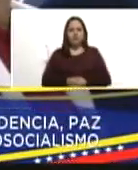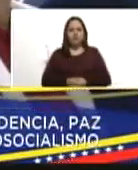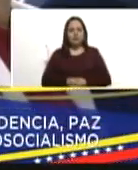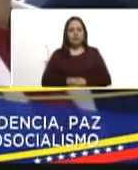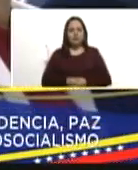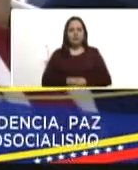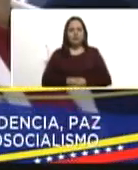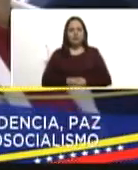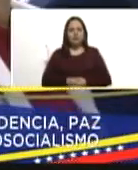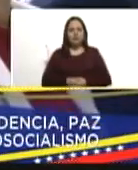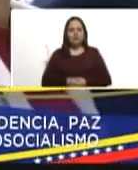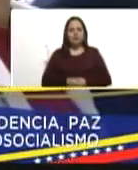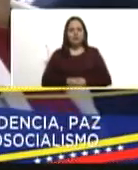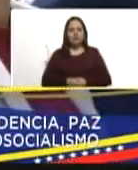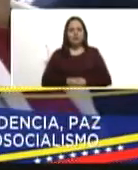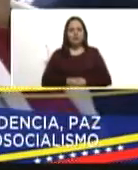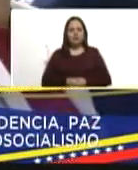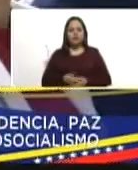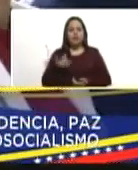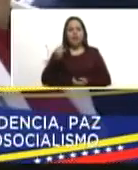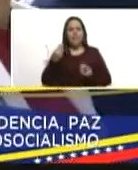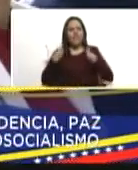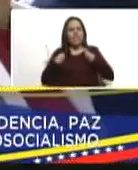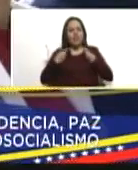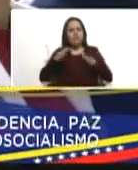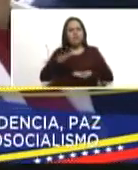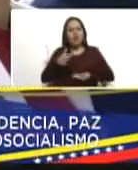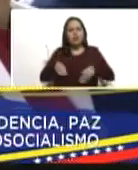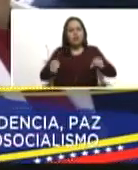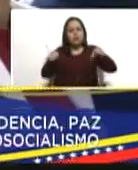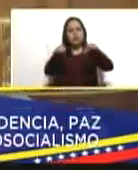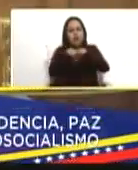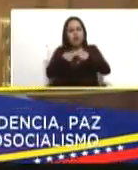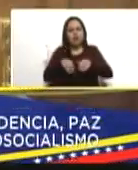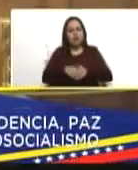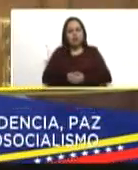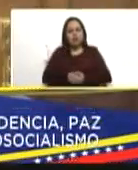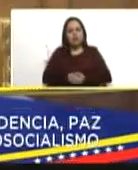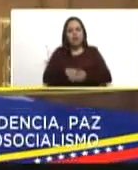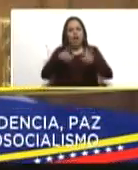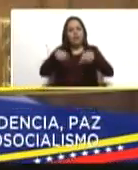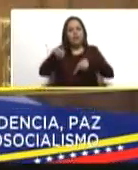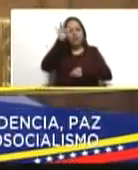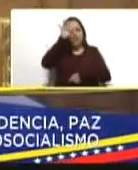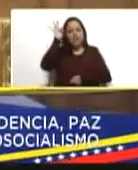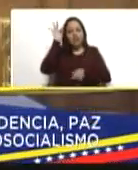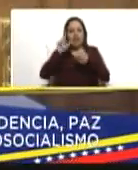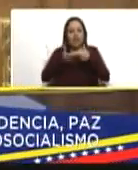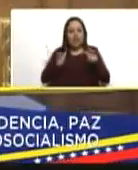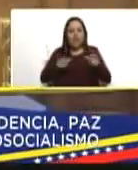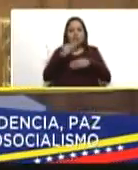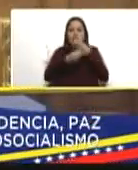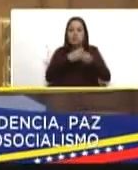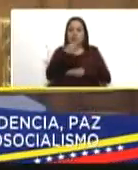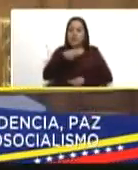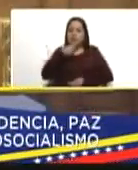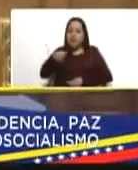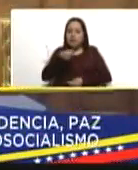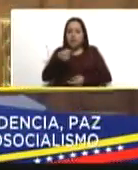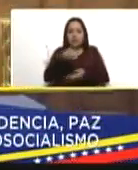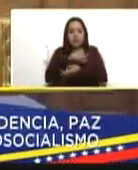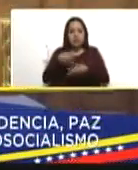Revolucionaria teníamos vidas parecida igual el fiscal general que hicimos un podcast también muy